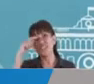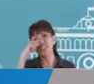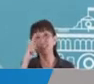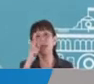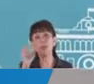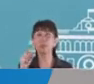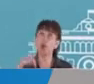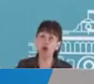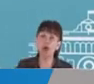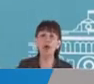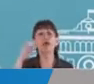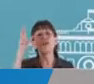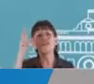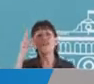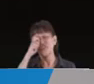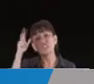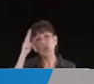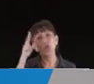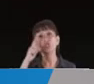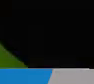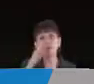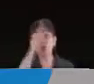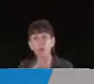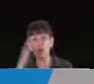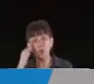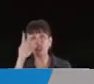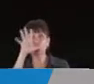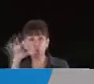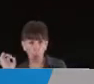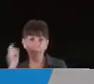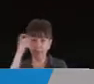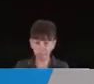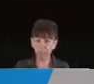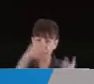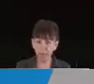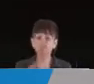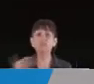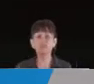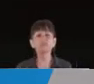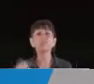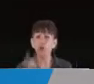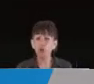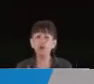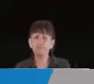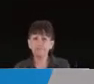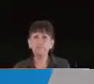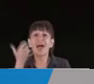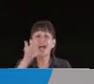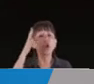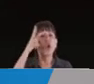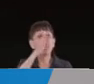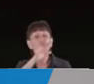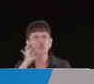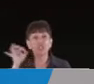con el secretario industria con la ministra de trabajo para darles a conocer que se va a realizar este pedido de Bono o no tenían